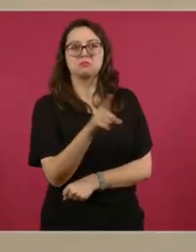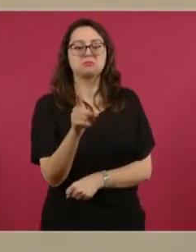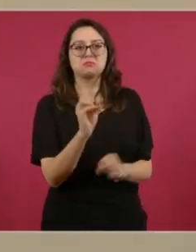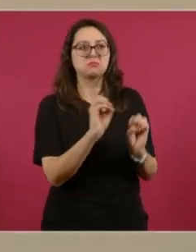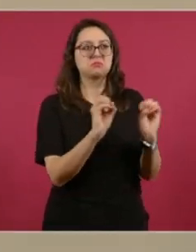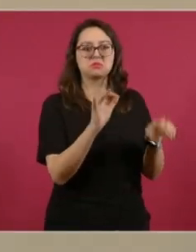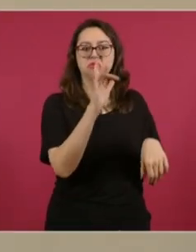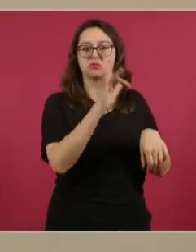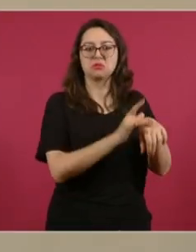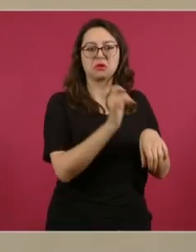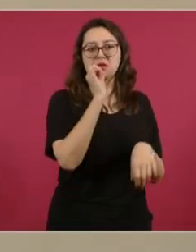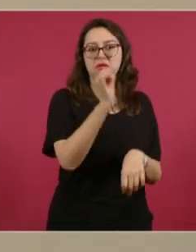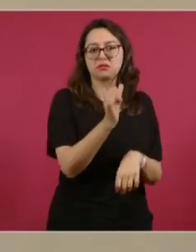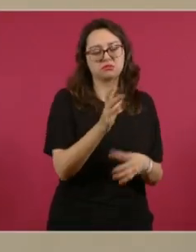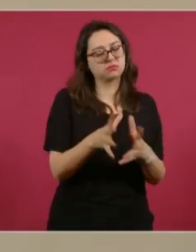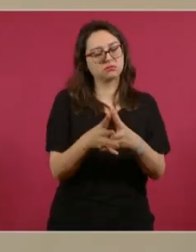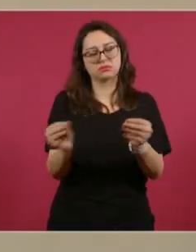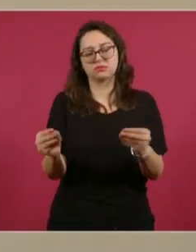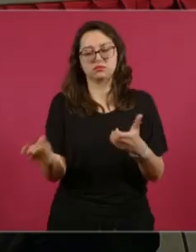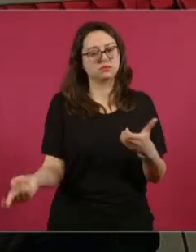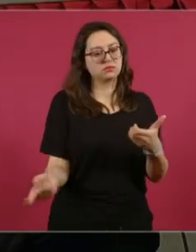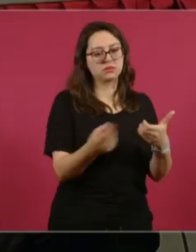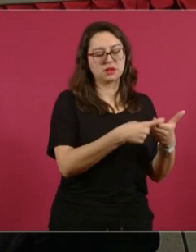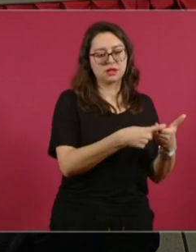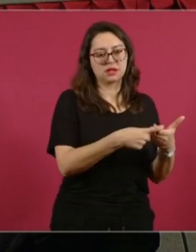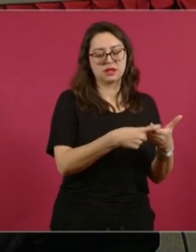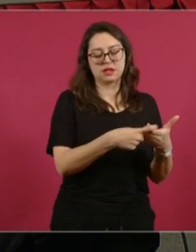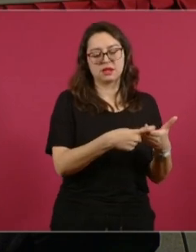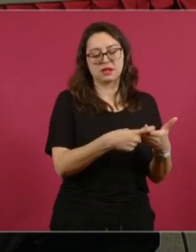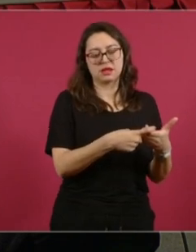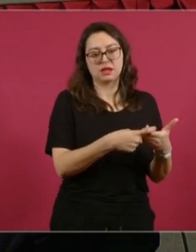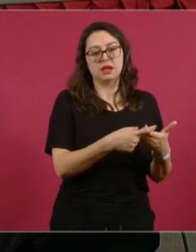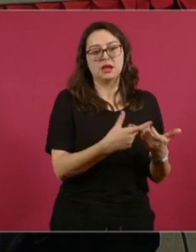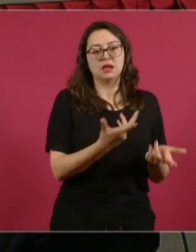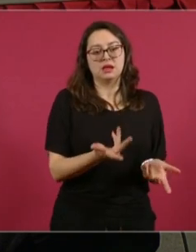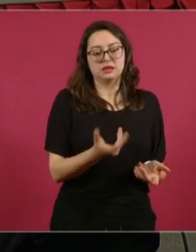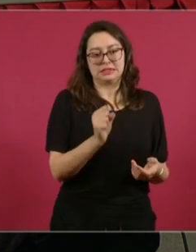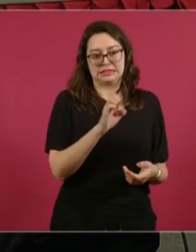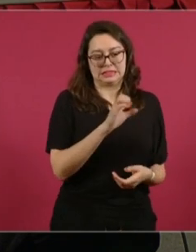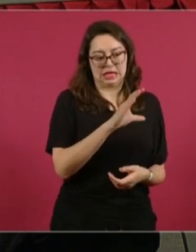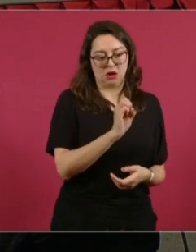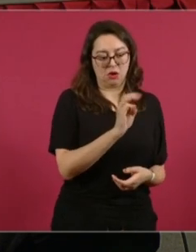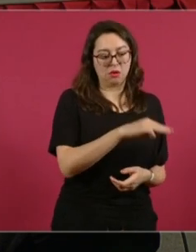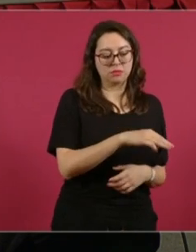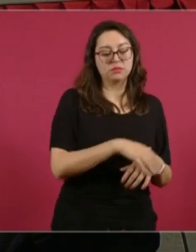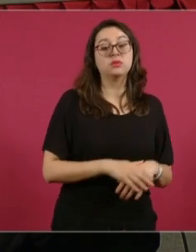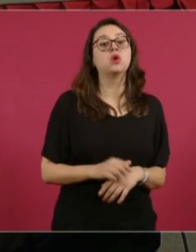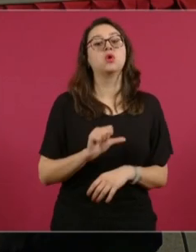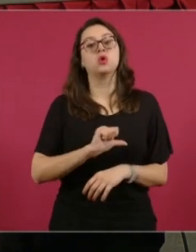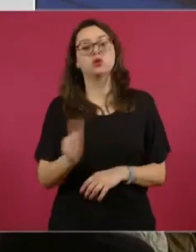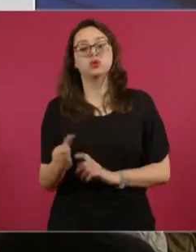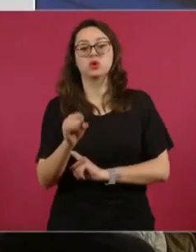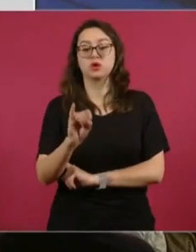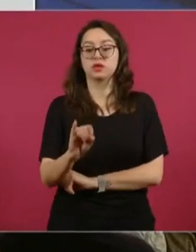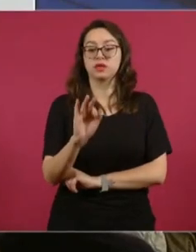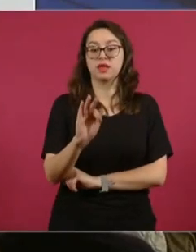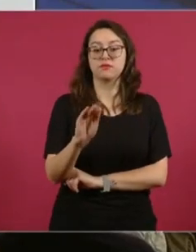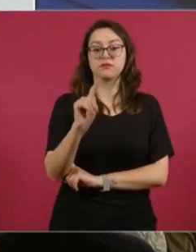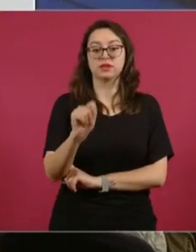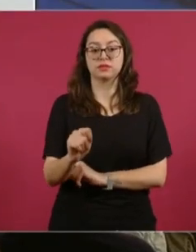de Economía. Adelante. Está el IFT, el Instituto Federal de Telecomunicaciones. Se crea